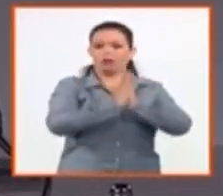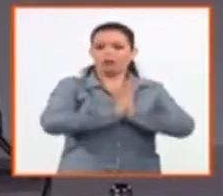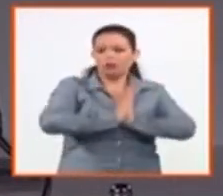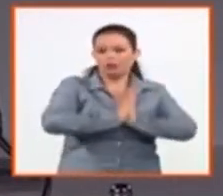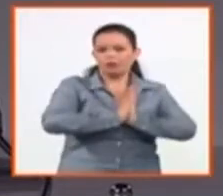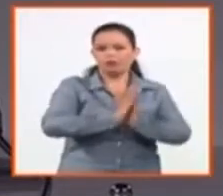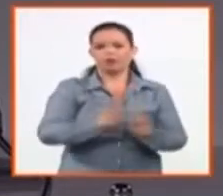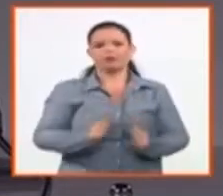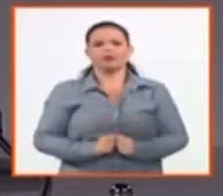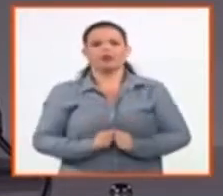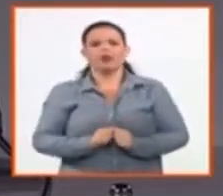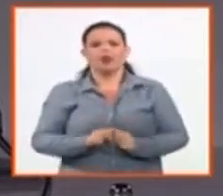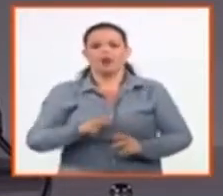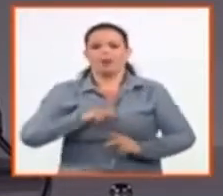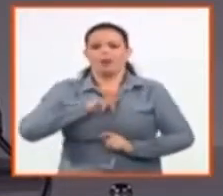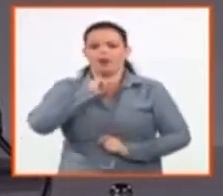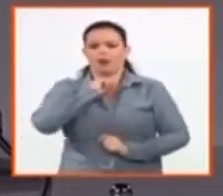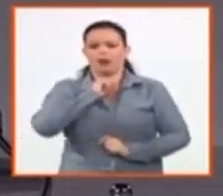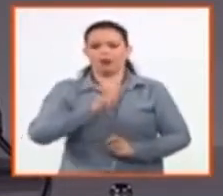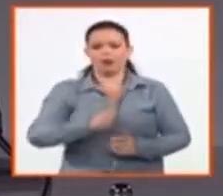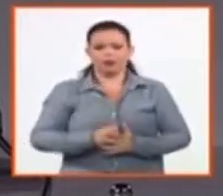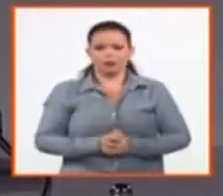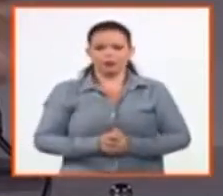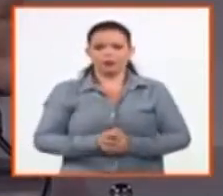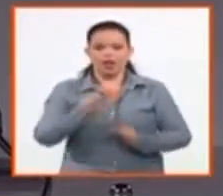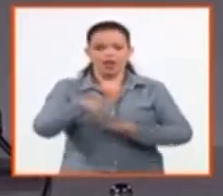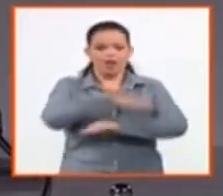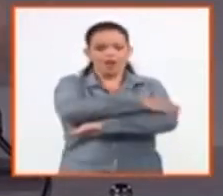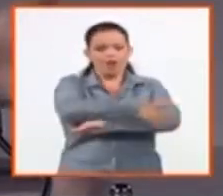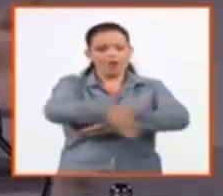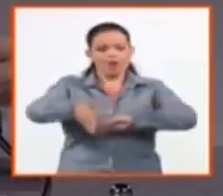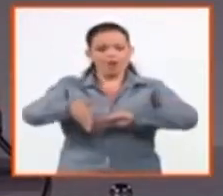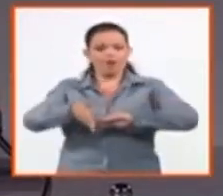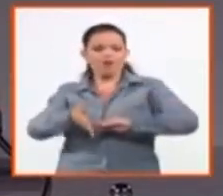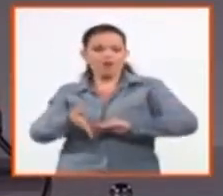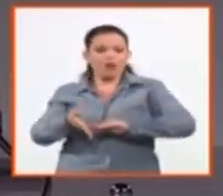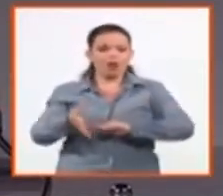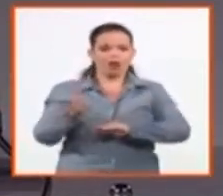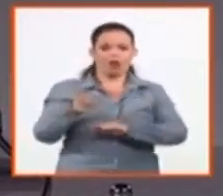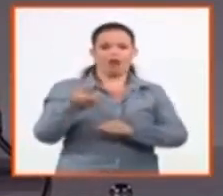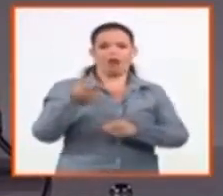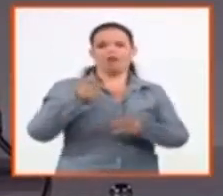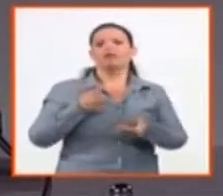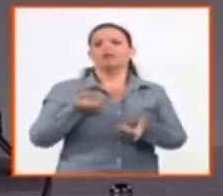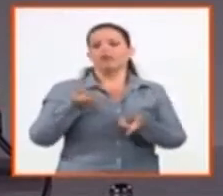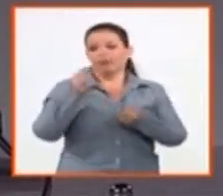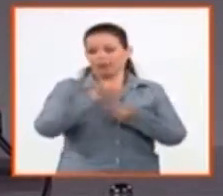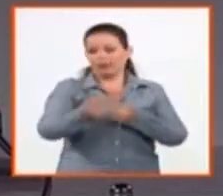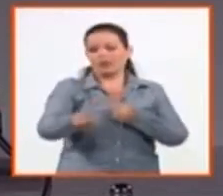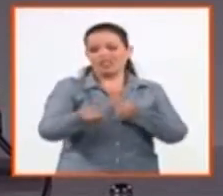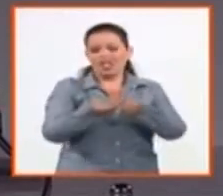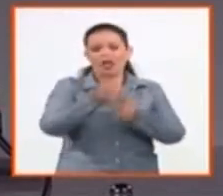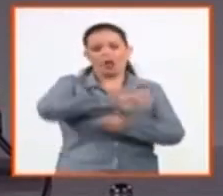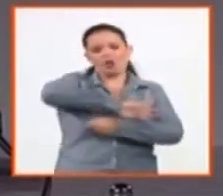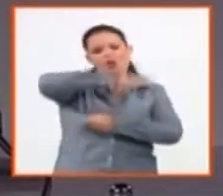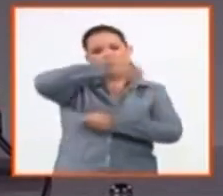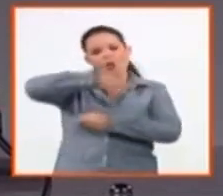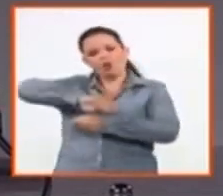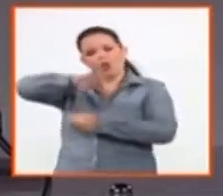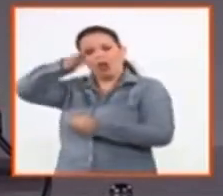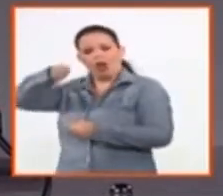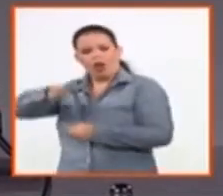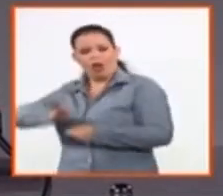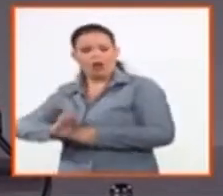origen étnico parecido, que las fronteras son muy porosas porque son montañas, muy complicadas, o sea que había todo un aspecto. Y yo creo que inclusive